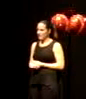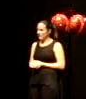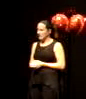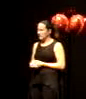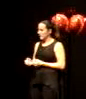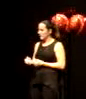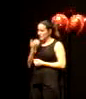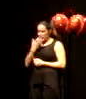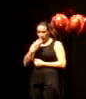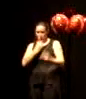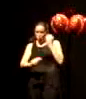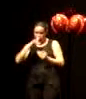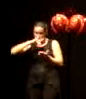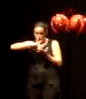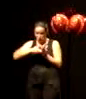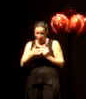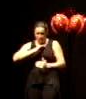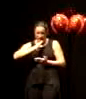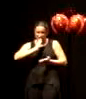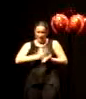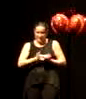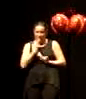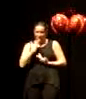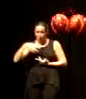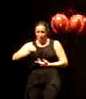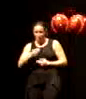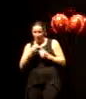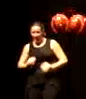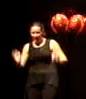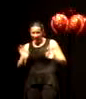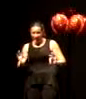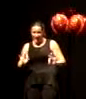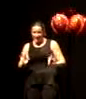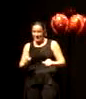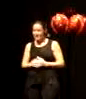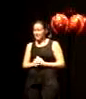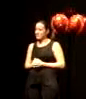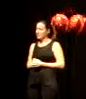Si no me como todo, me castigas el lunes sin comprarme nada.